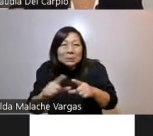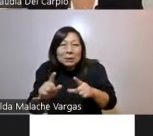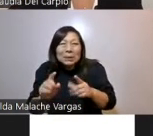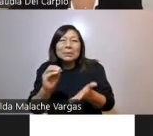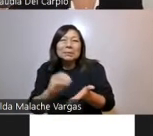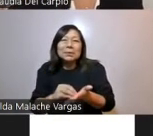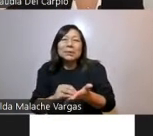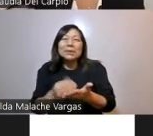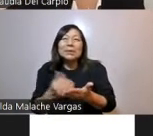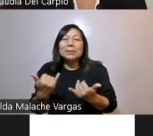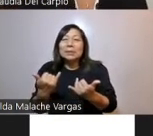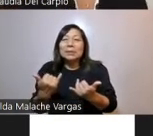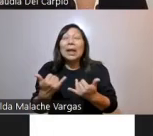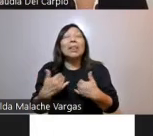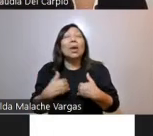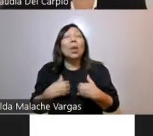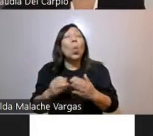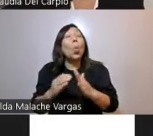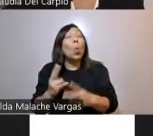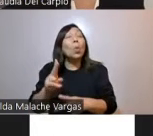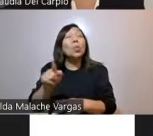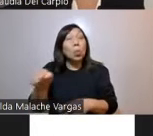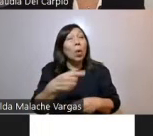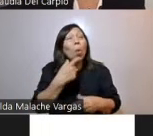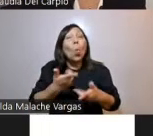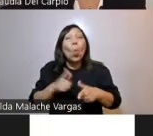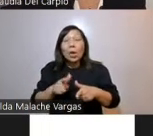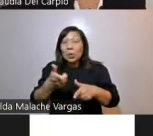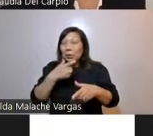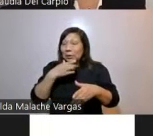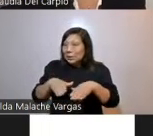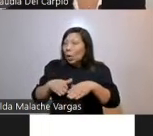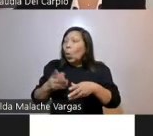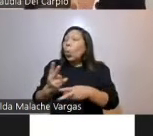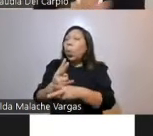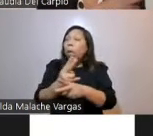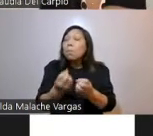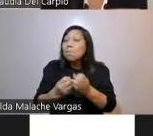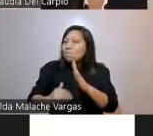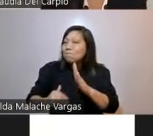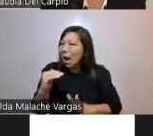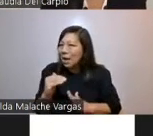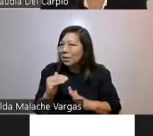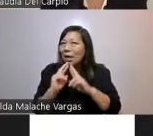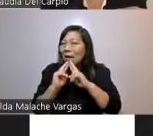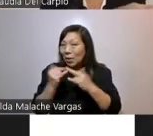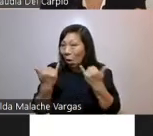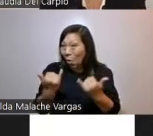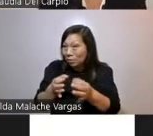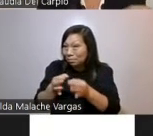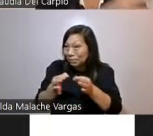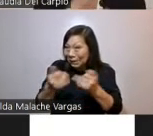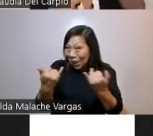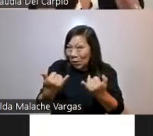hace que debamos tener mayor cuidado en nuestra higiene en estos días. Todas las recomendaciones que hablamos